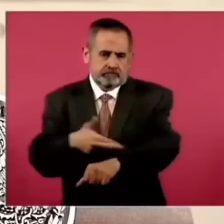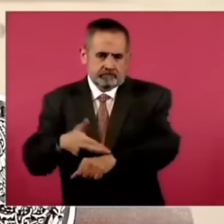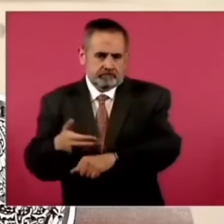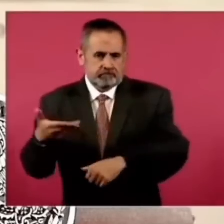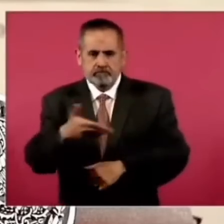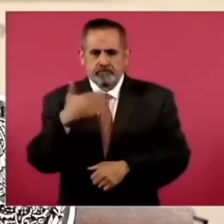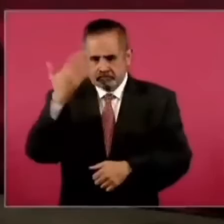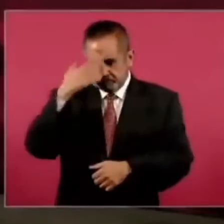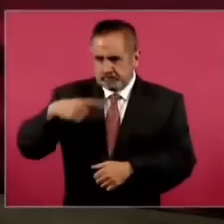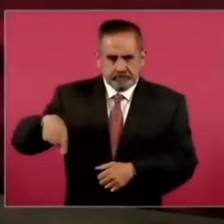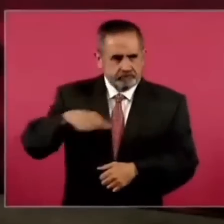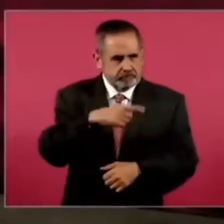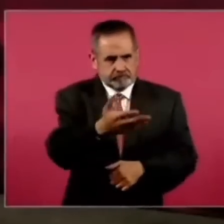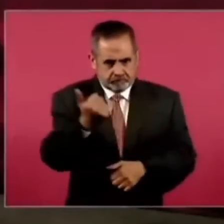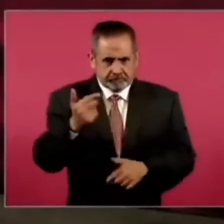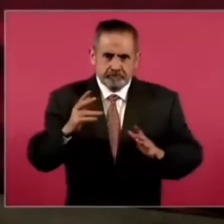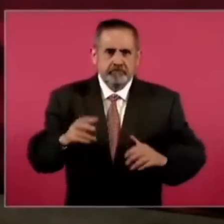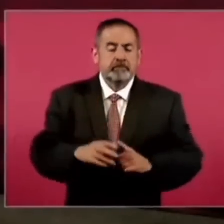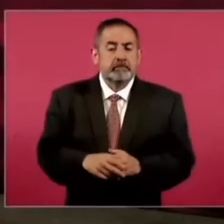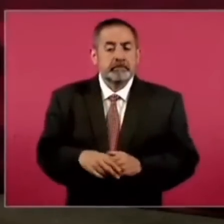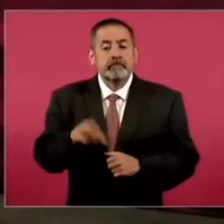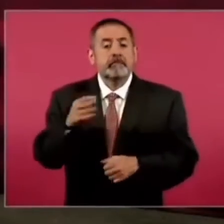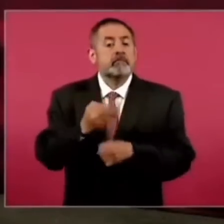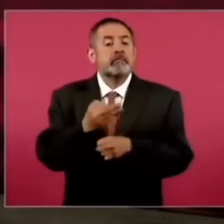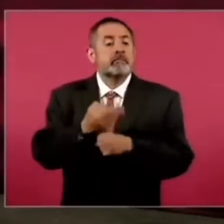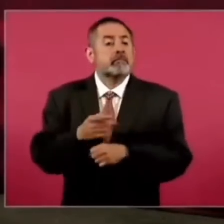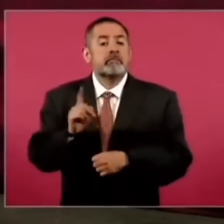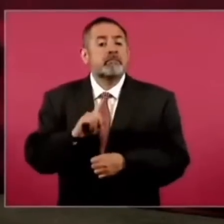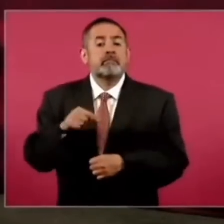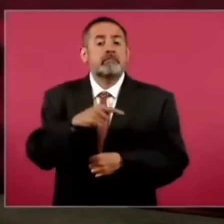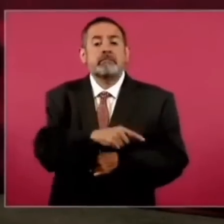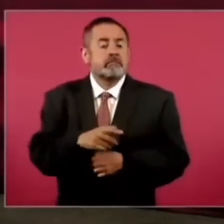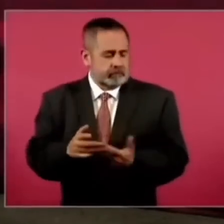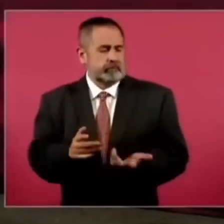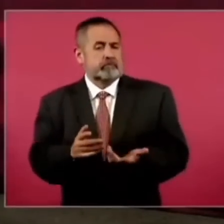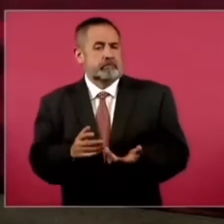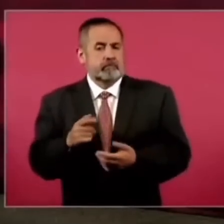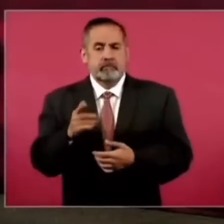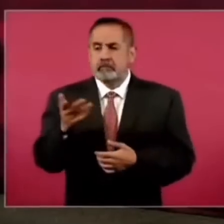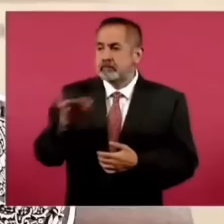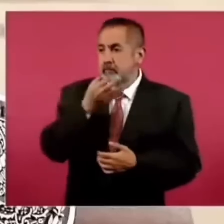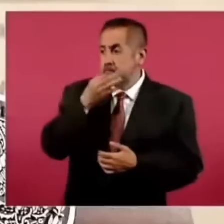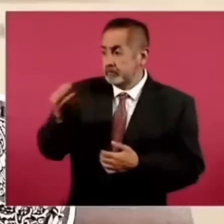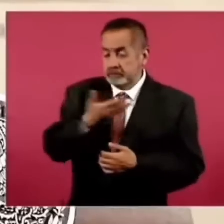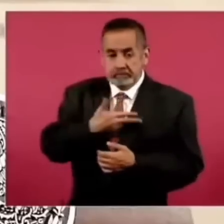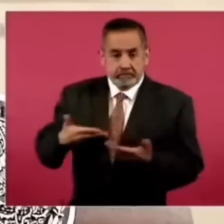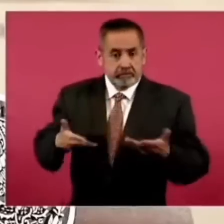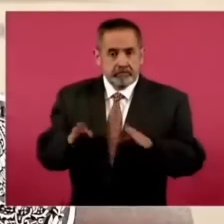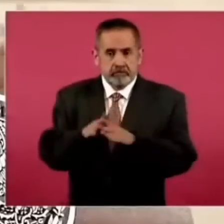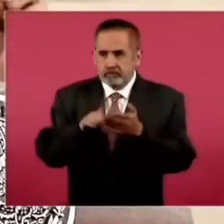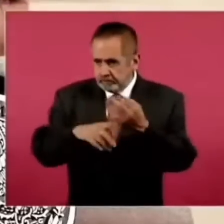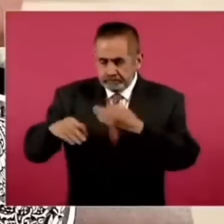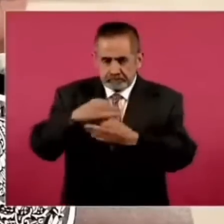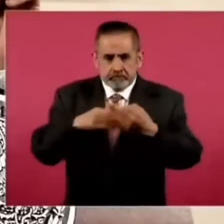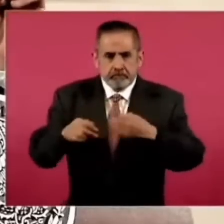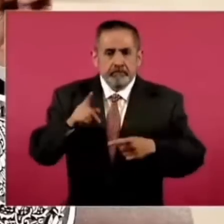se consideran incluso coactivamente. Pero en este caso, señor presidente,